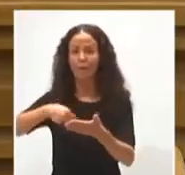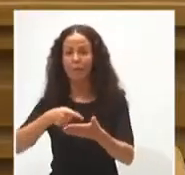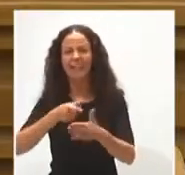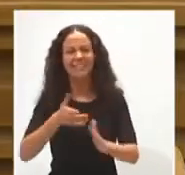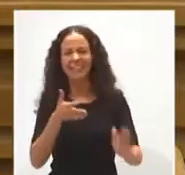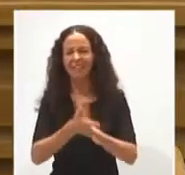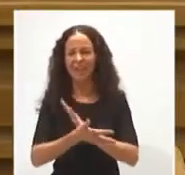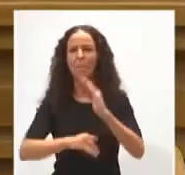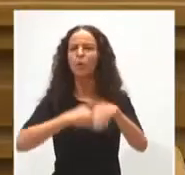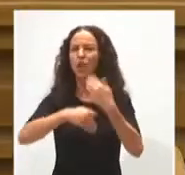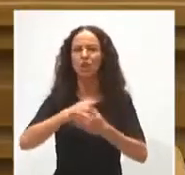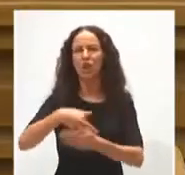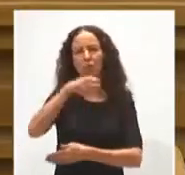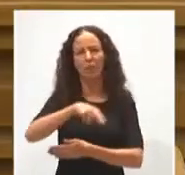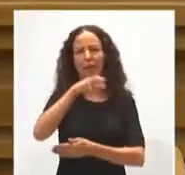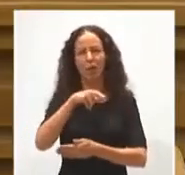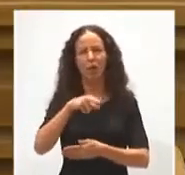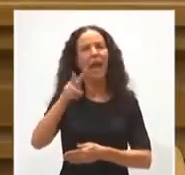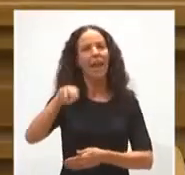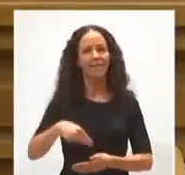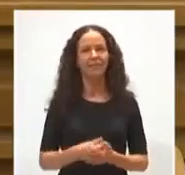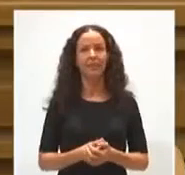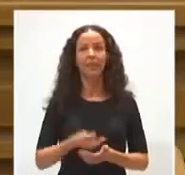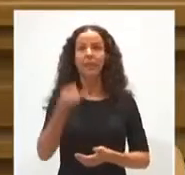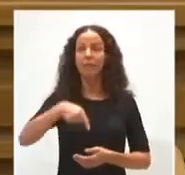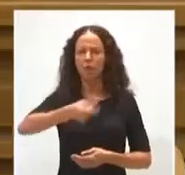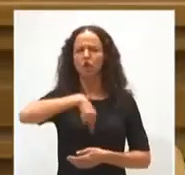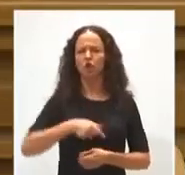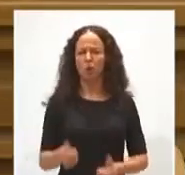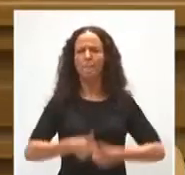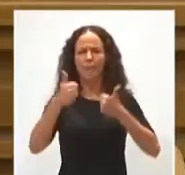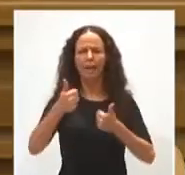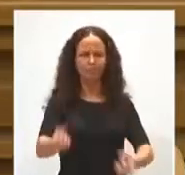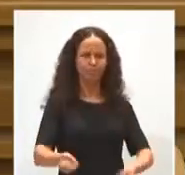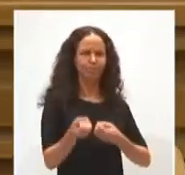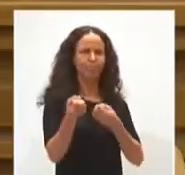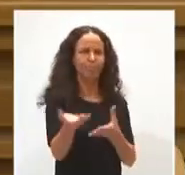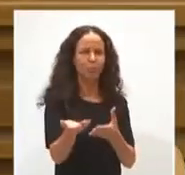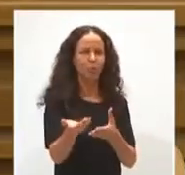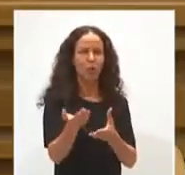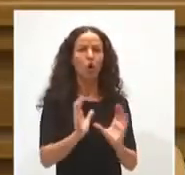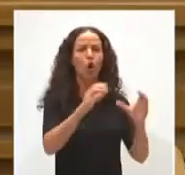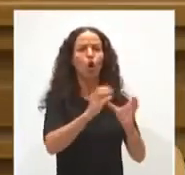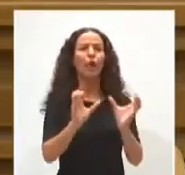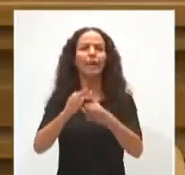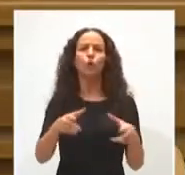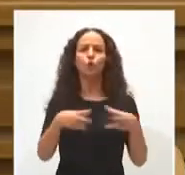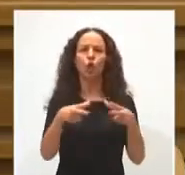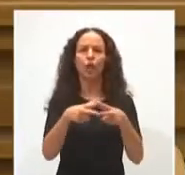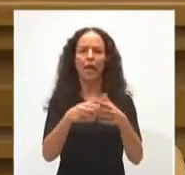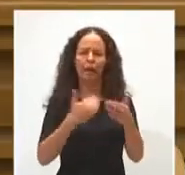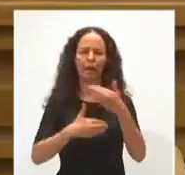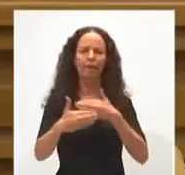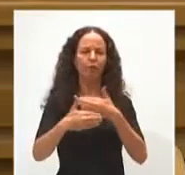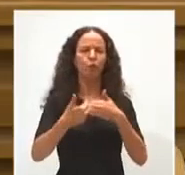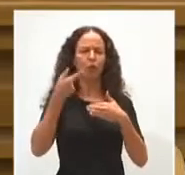proceso de recuperación y vamos a tener más anuncios que plantear en materia de acuerdos con los colectivos sociales pero también